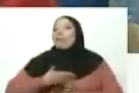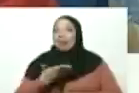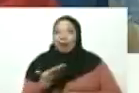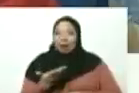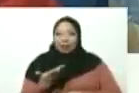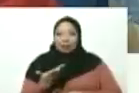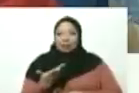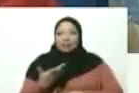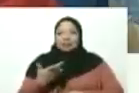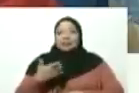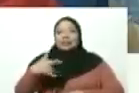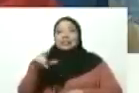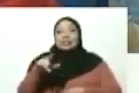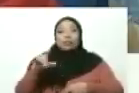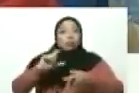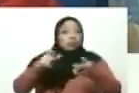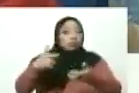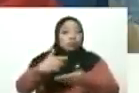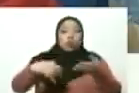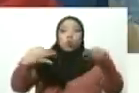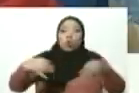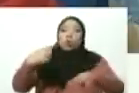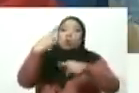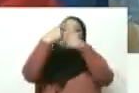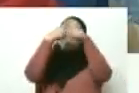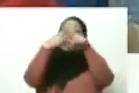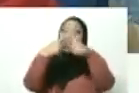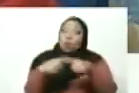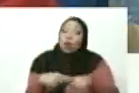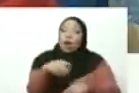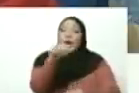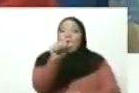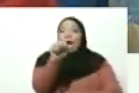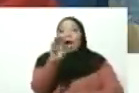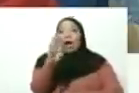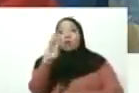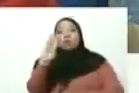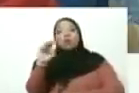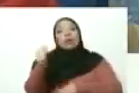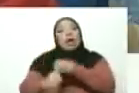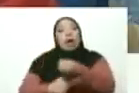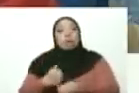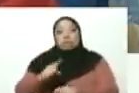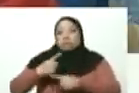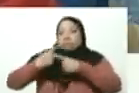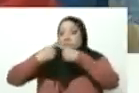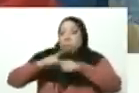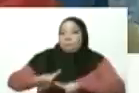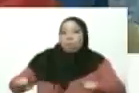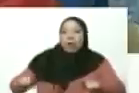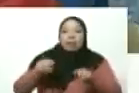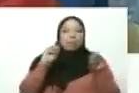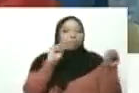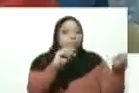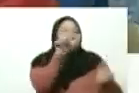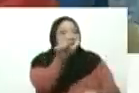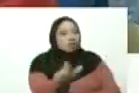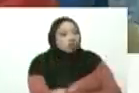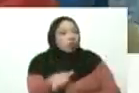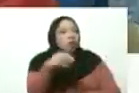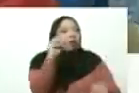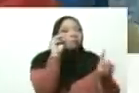desaparecieron de la contabilidad de abba mercado de capitales haciendo imposible su reclamo a los